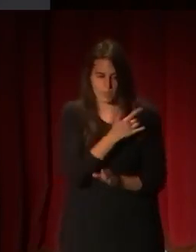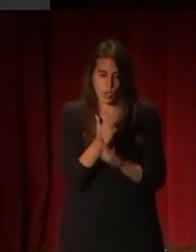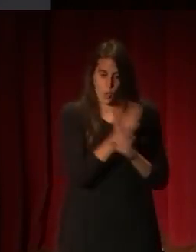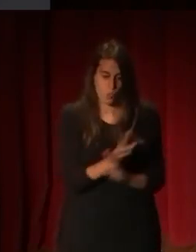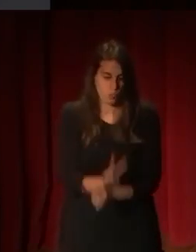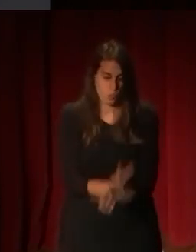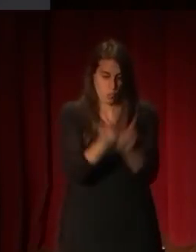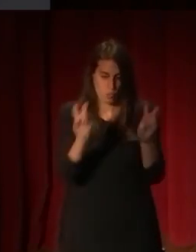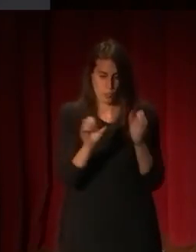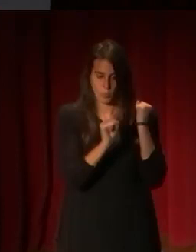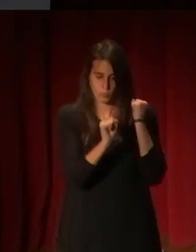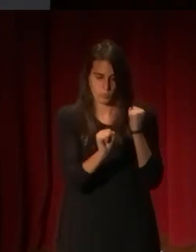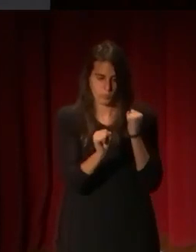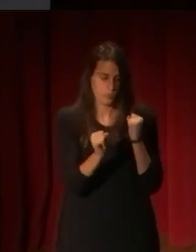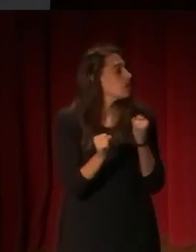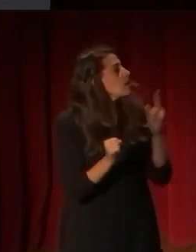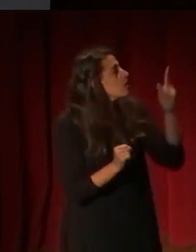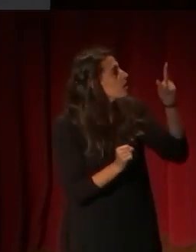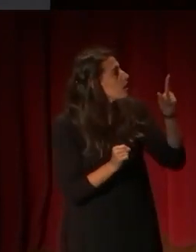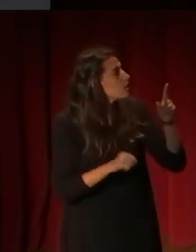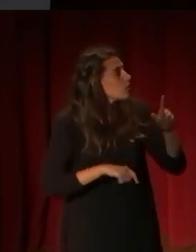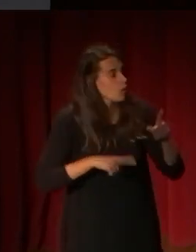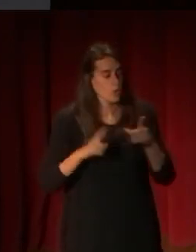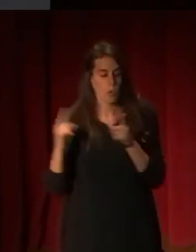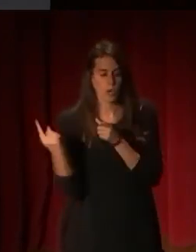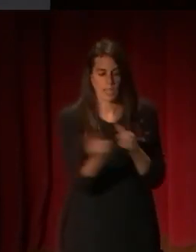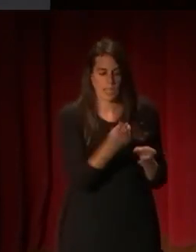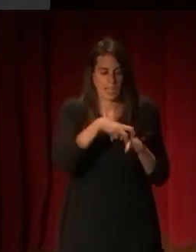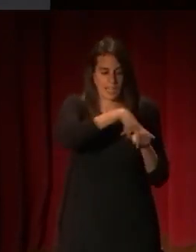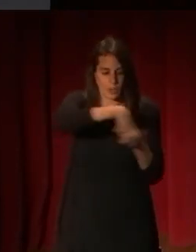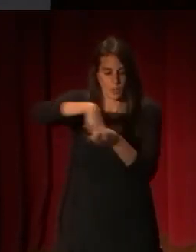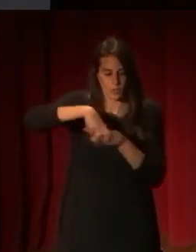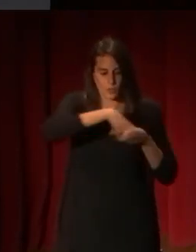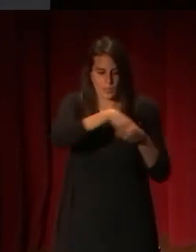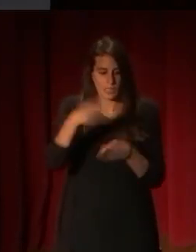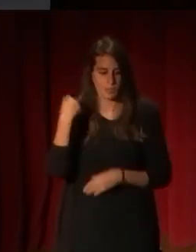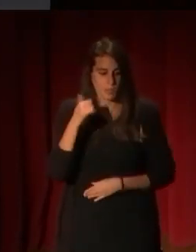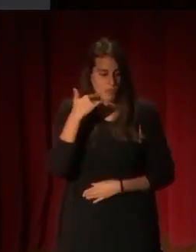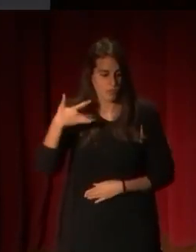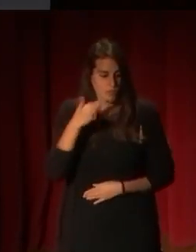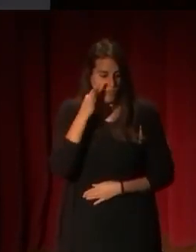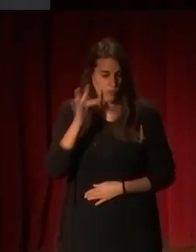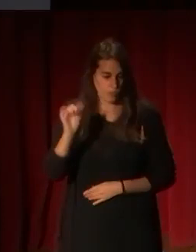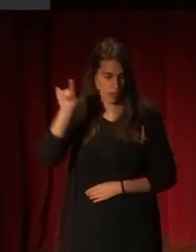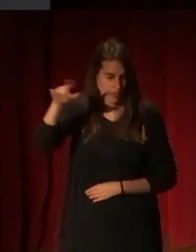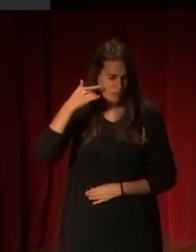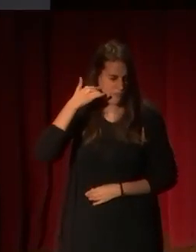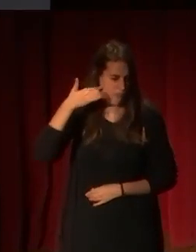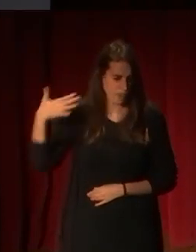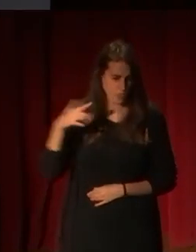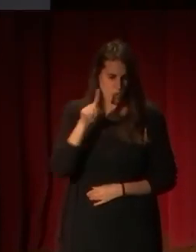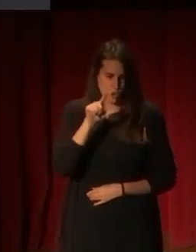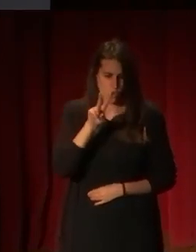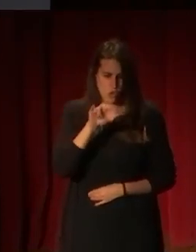totalmente novedoso es un tiovivo un carrusel ya vimos que fueron muy famosos en francia no solamente con louis pc sino con louis